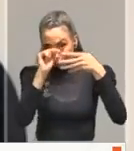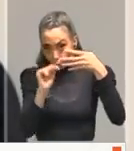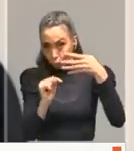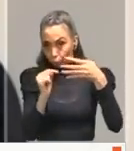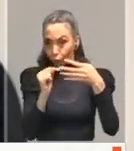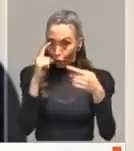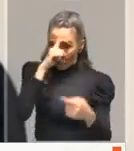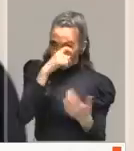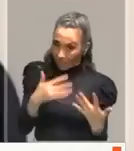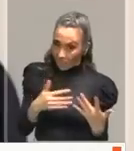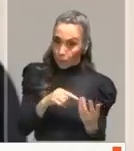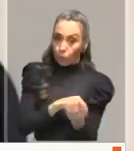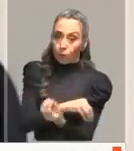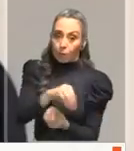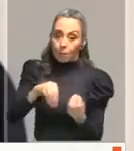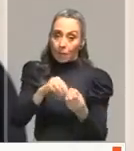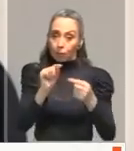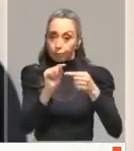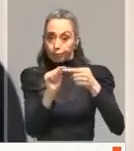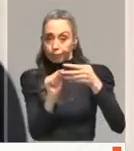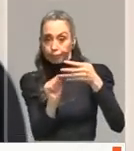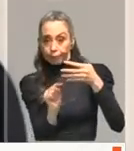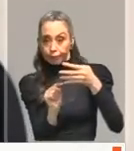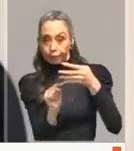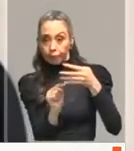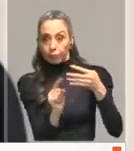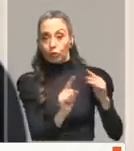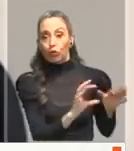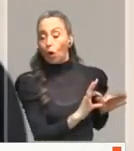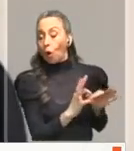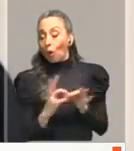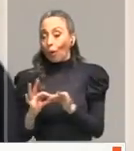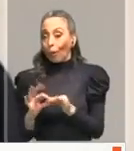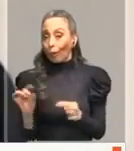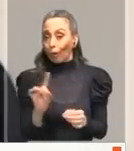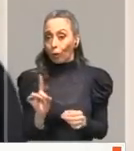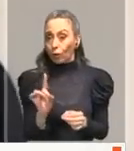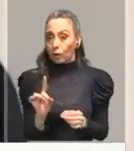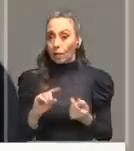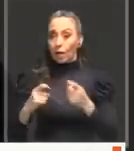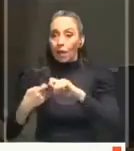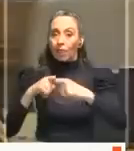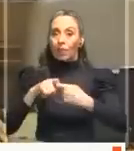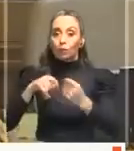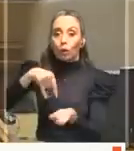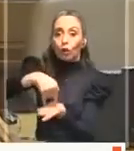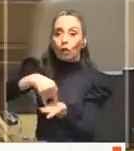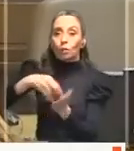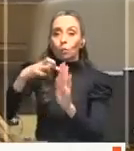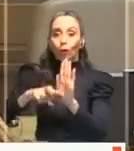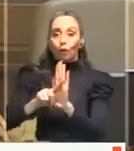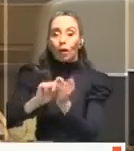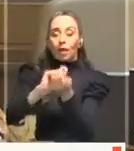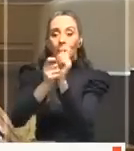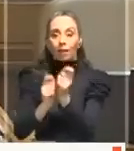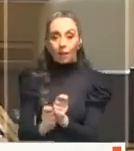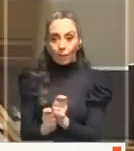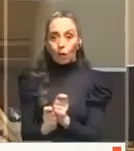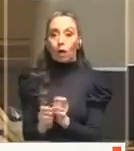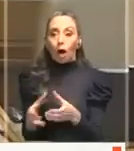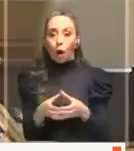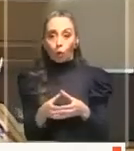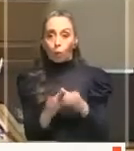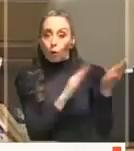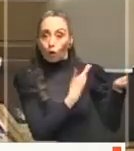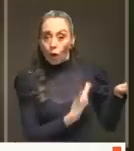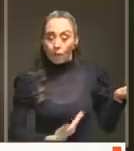componentes de este escenario que, a mi juicio, no se conectan necesariamente con la discusión de la reforma. Voces en el oficialismo buscan desacoplar